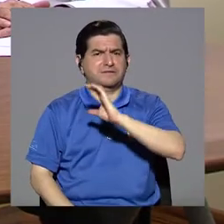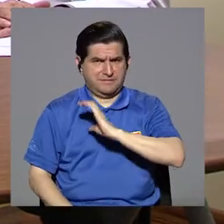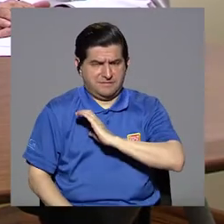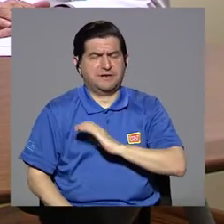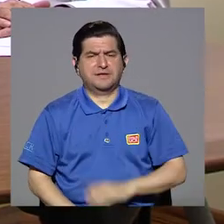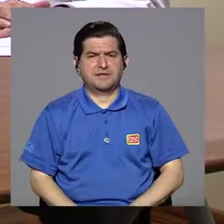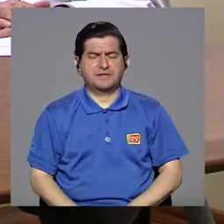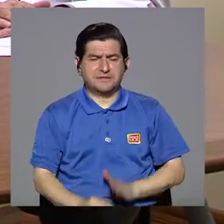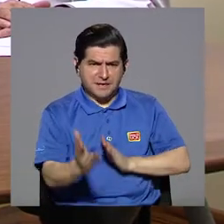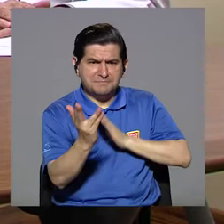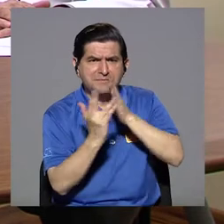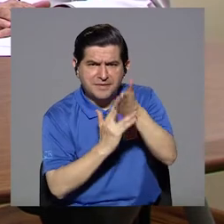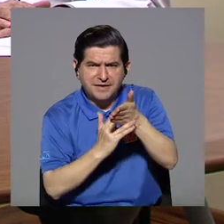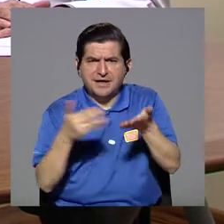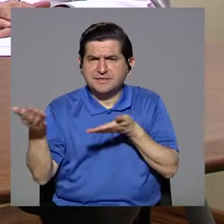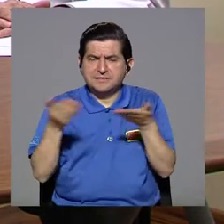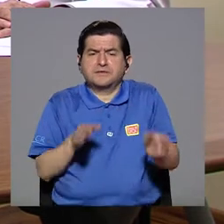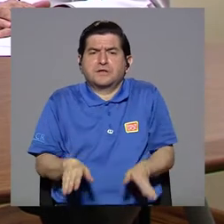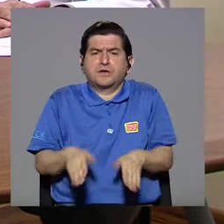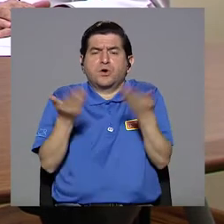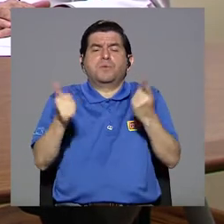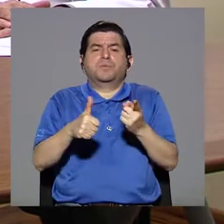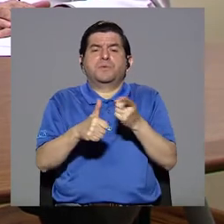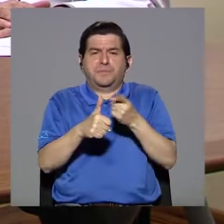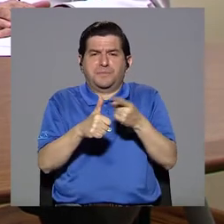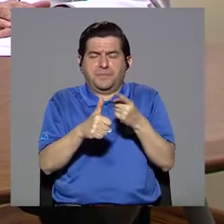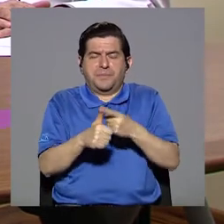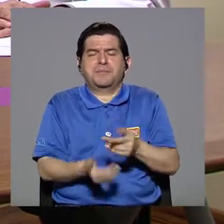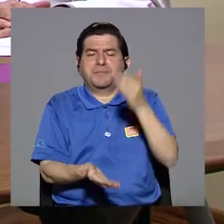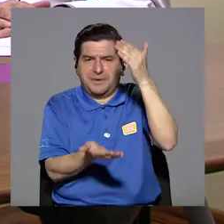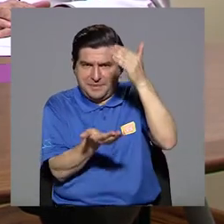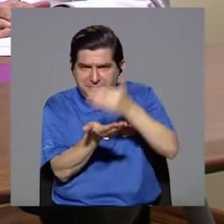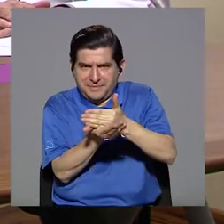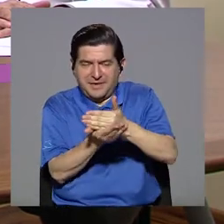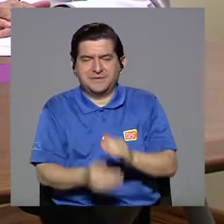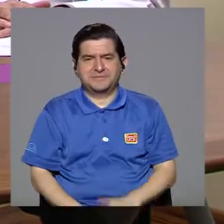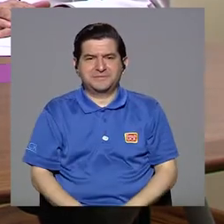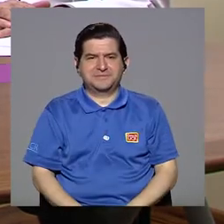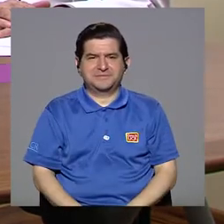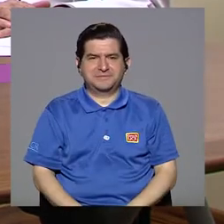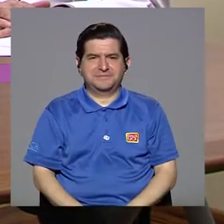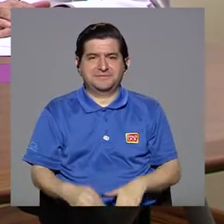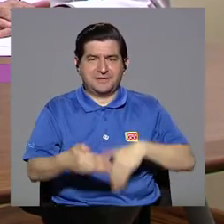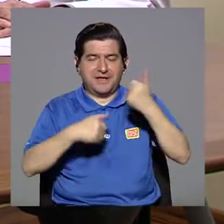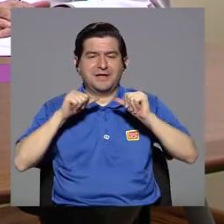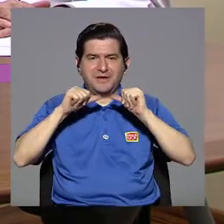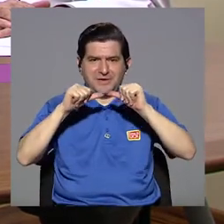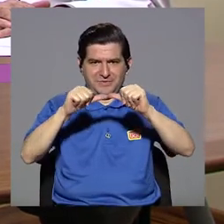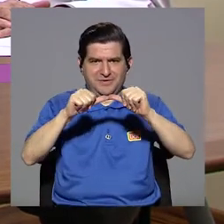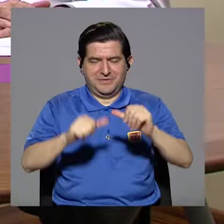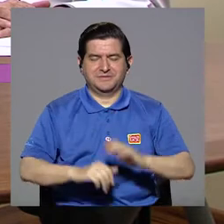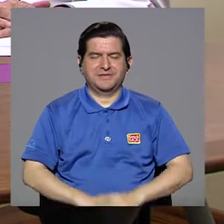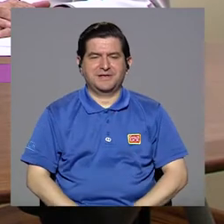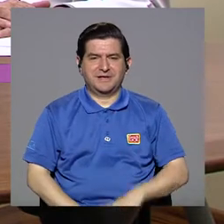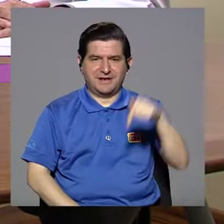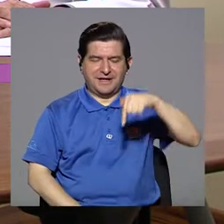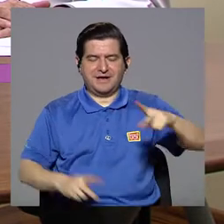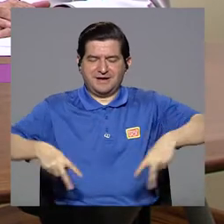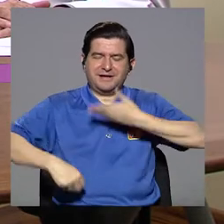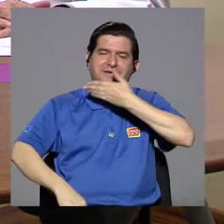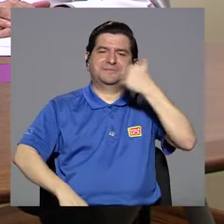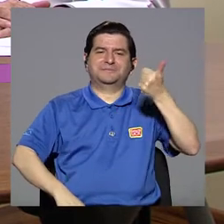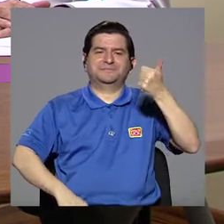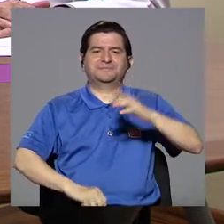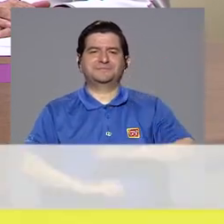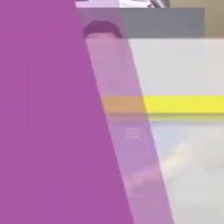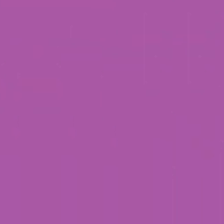características de cómo poder acceder a este servicio pero primero vamos a hacer una pequeña pausa ya vamos a regresar en unos minutos con